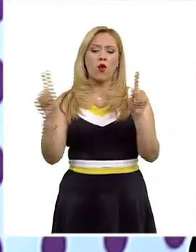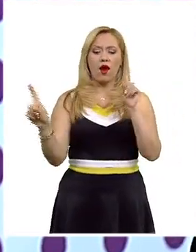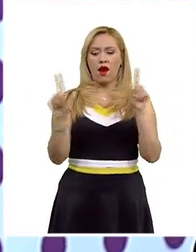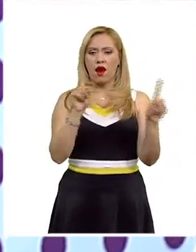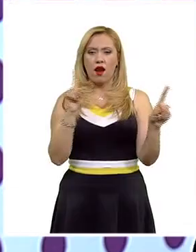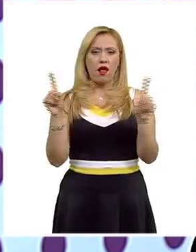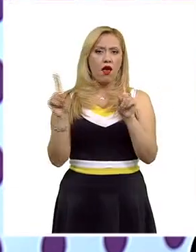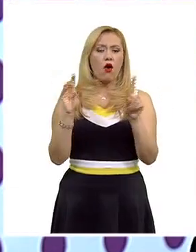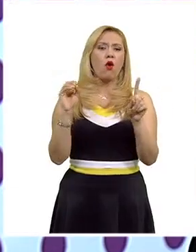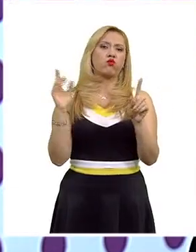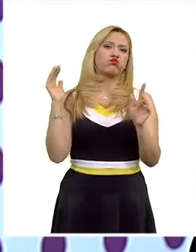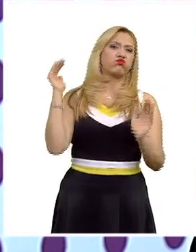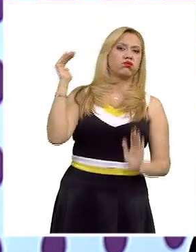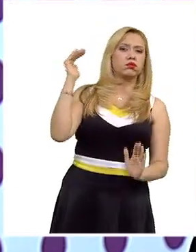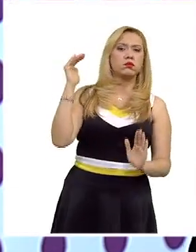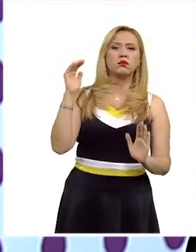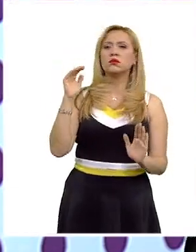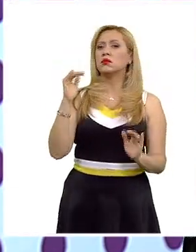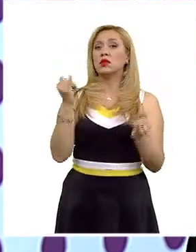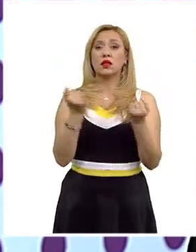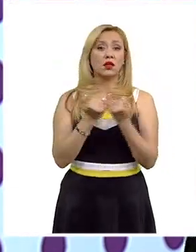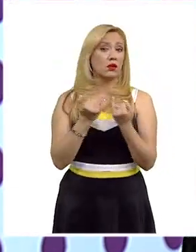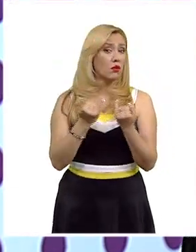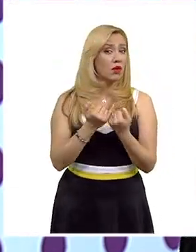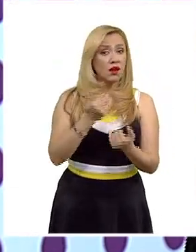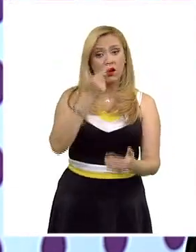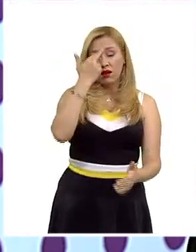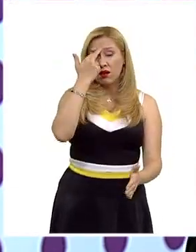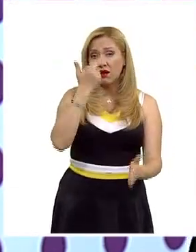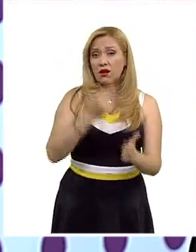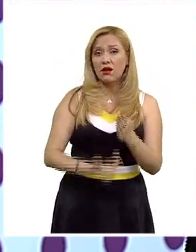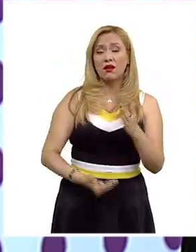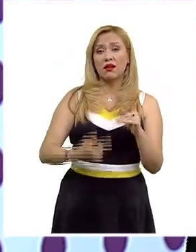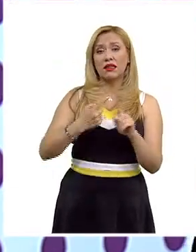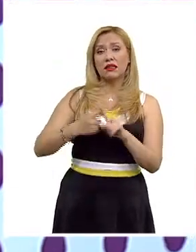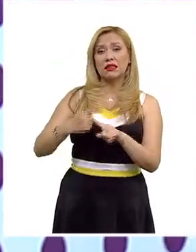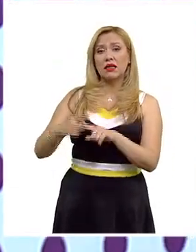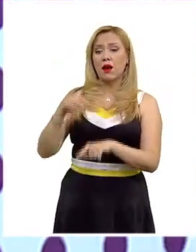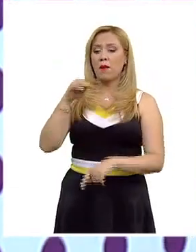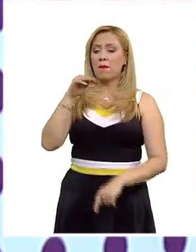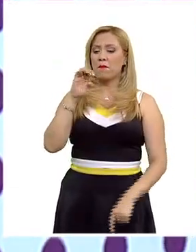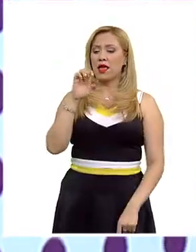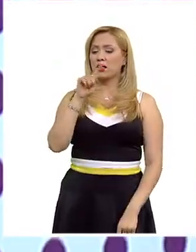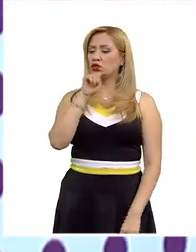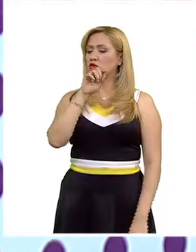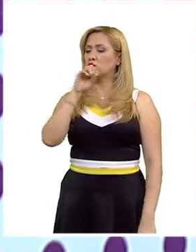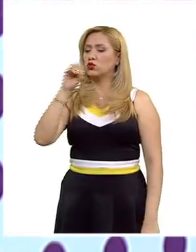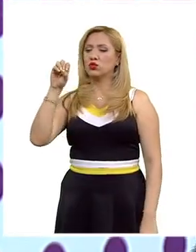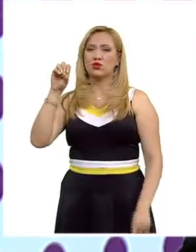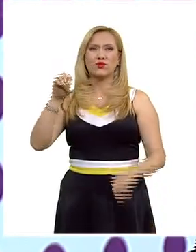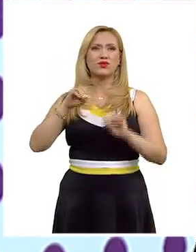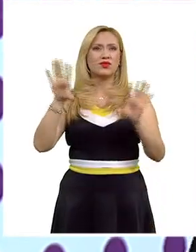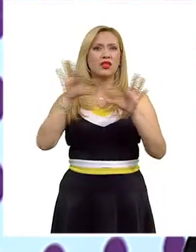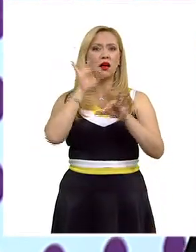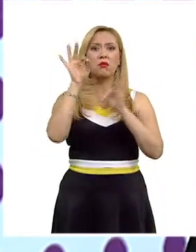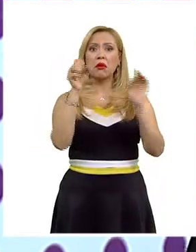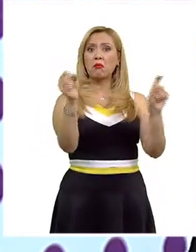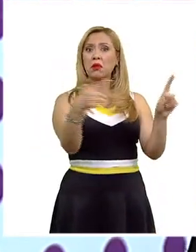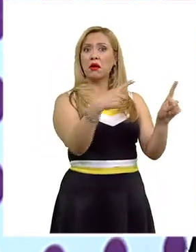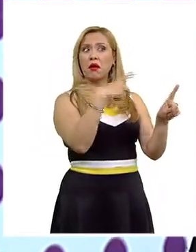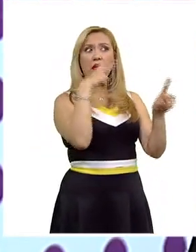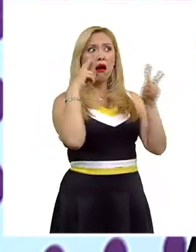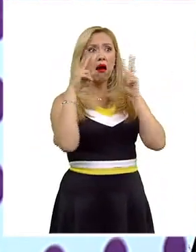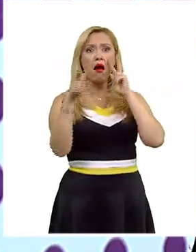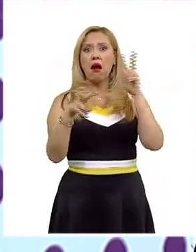asimétricas, subordinantes de las mujeres, sino también violaciones y de otro tipo de cosas que han salido a la luz pública y que tienen incluso a